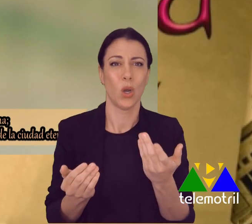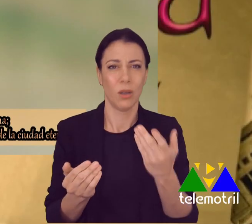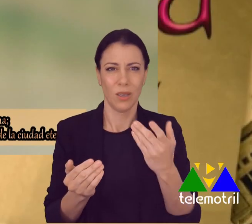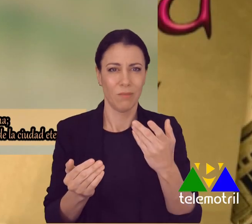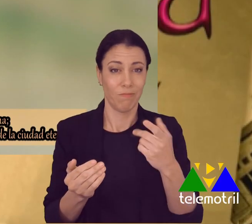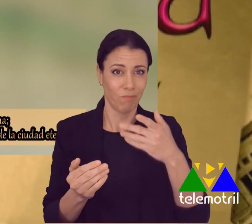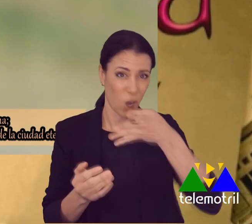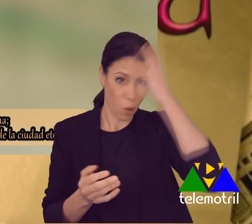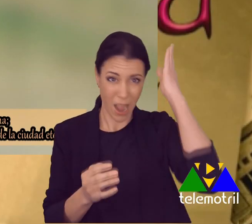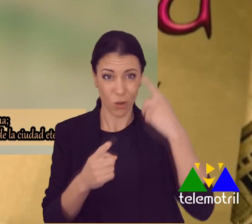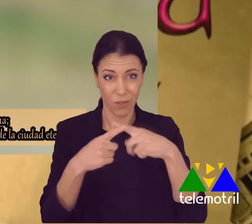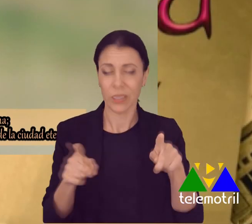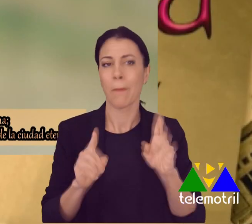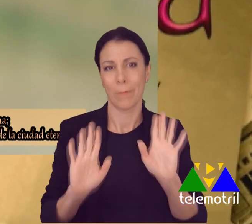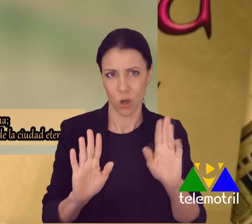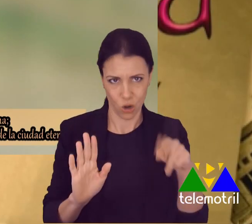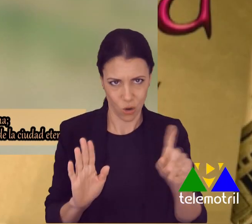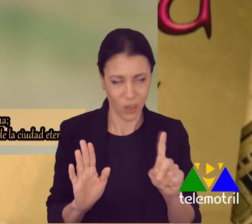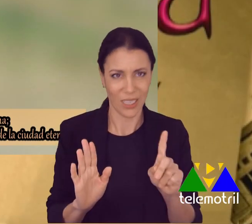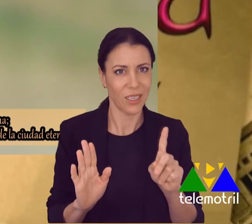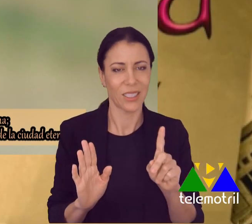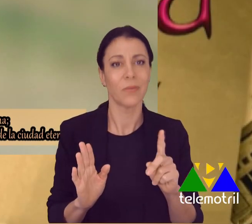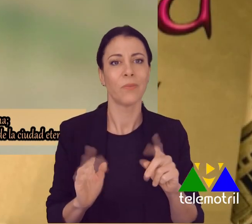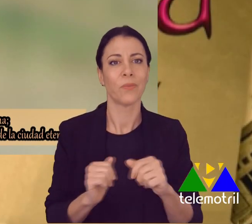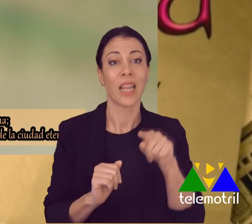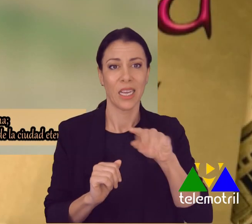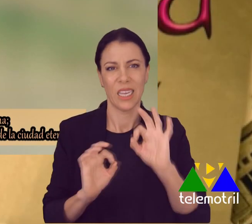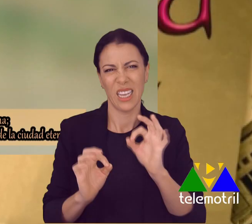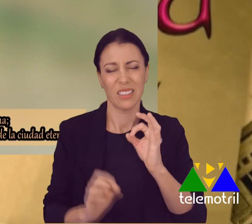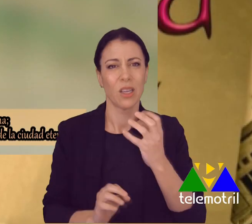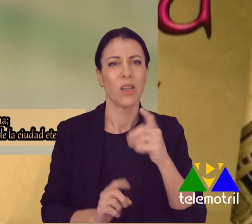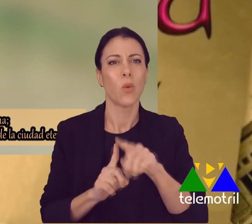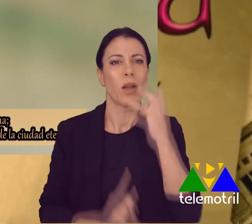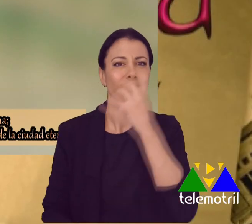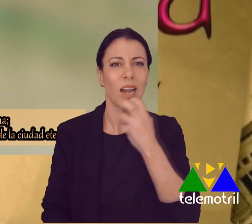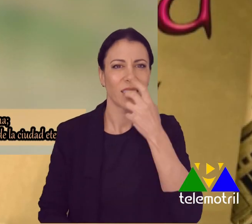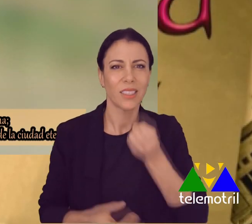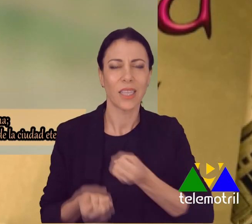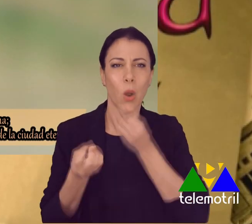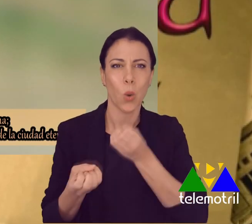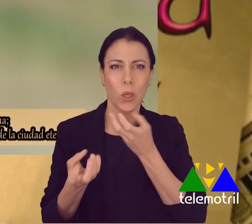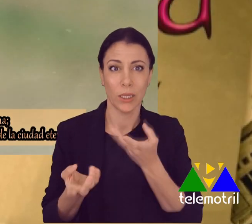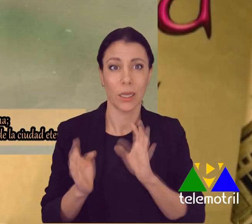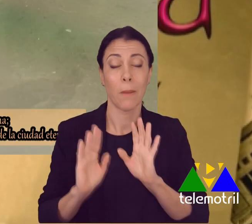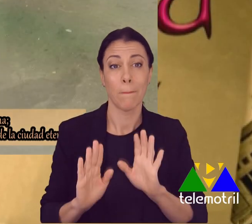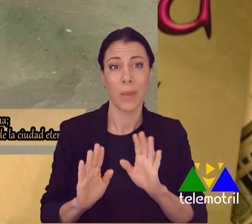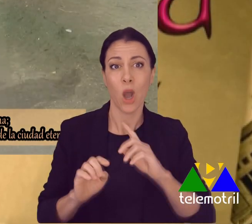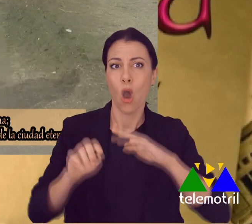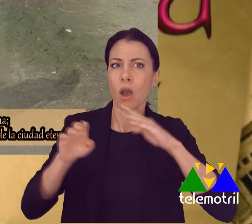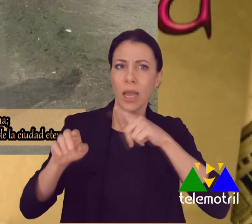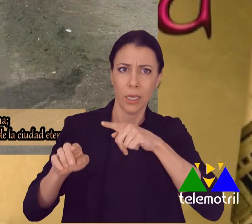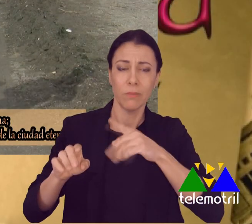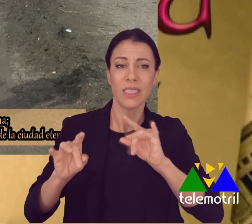¿no? Con lo cual, esa es la leyenda, ciudad Sesi fiel a Julio